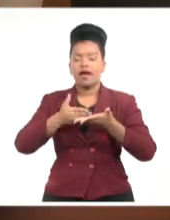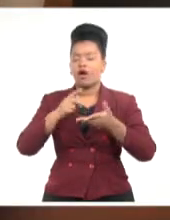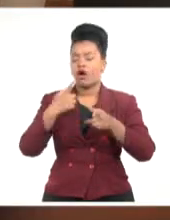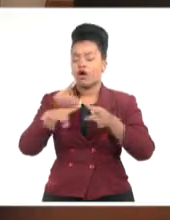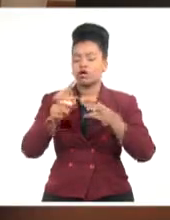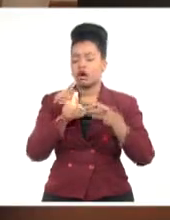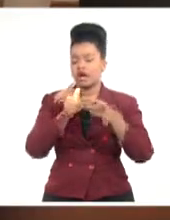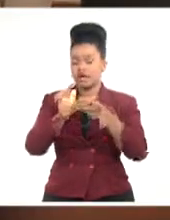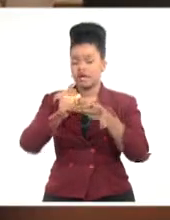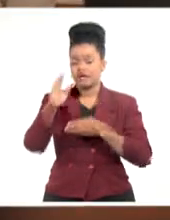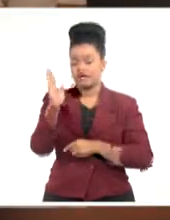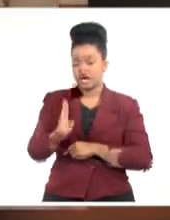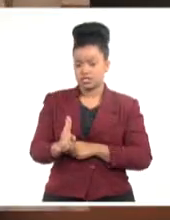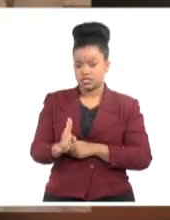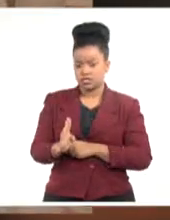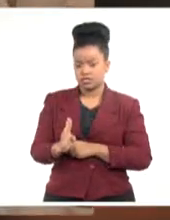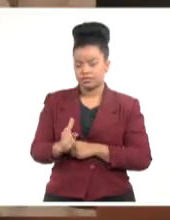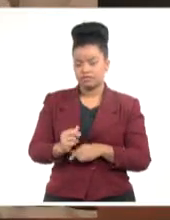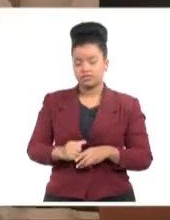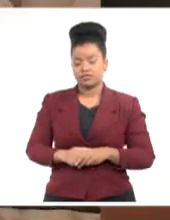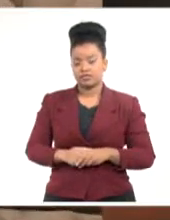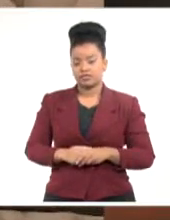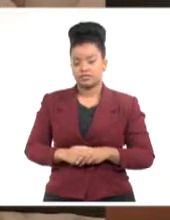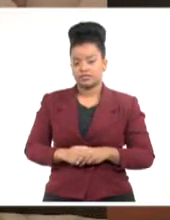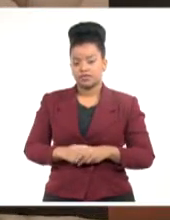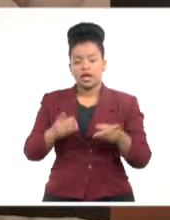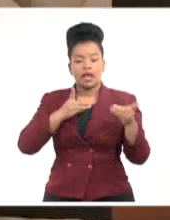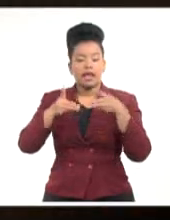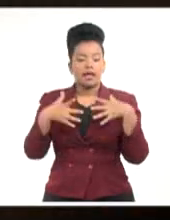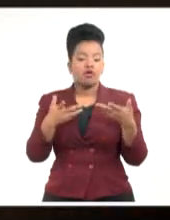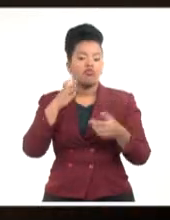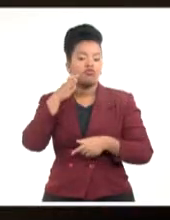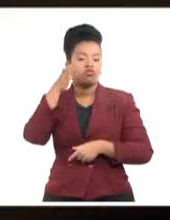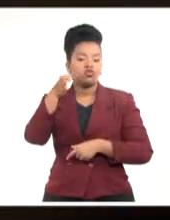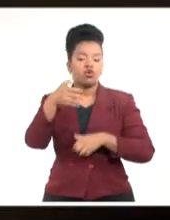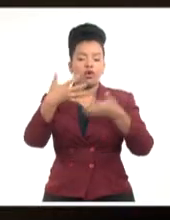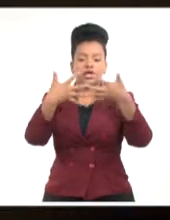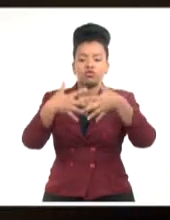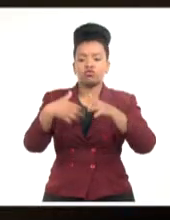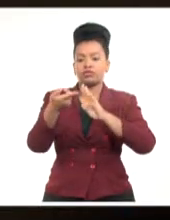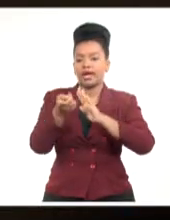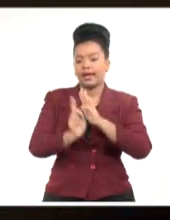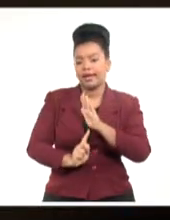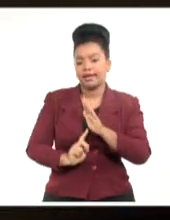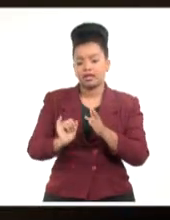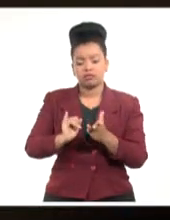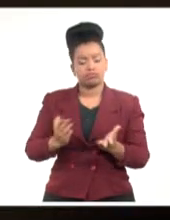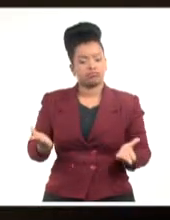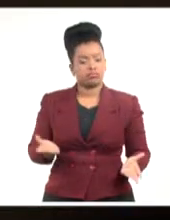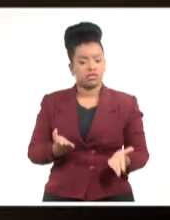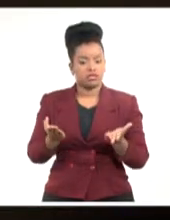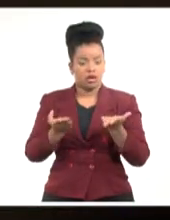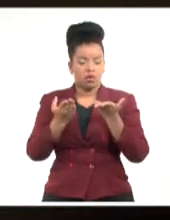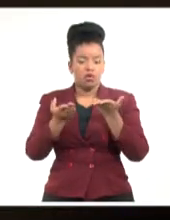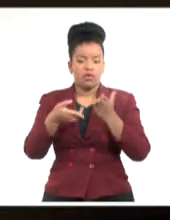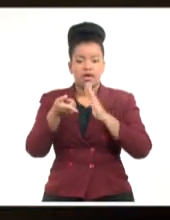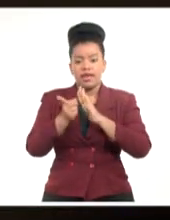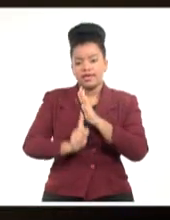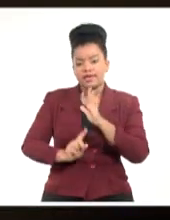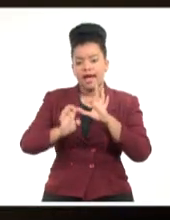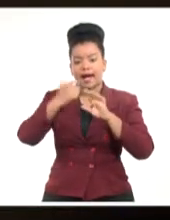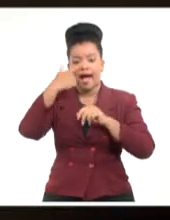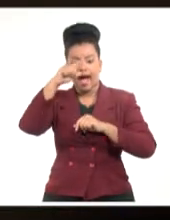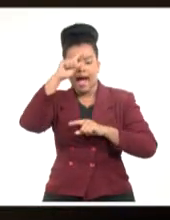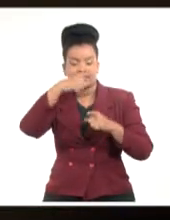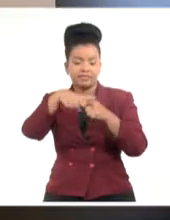gigante suramericano, Jean-Paul Prates, sobre el futuro de la industria energética y el desarrollo perspectivo de las energías renovables.